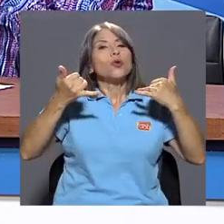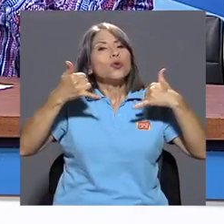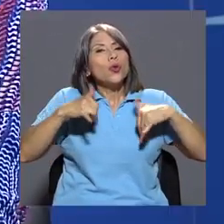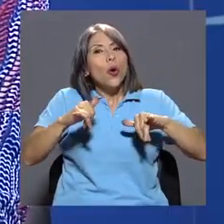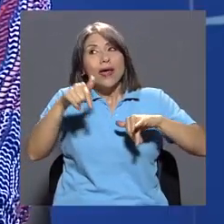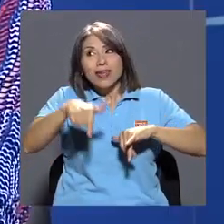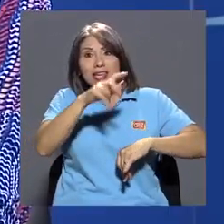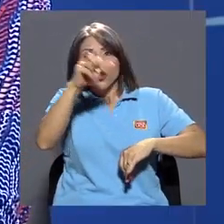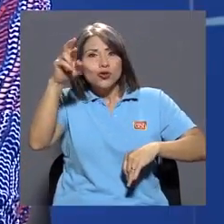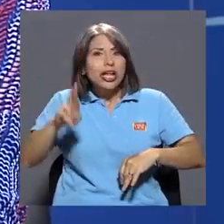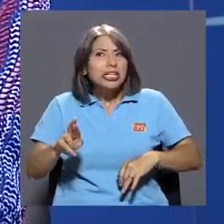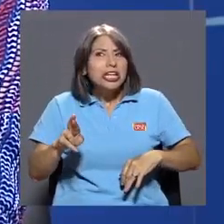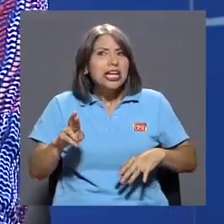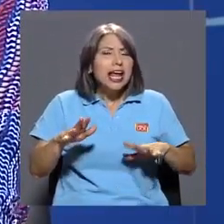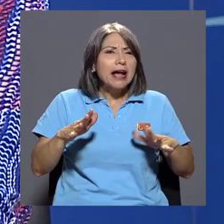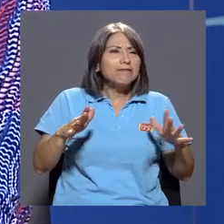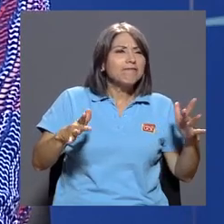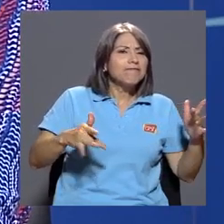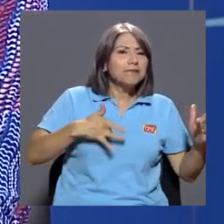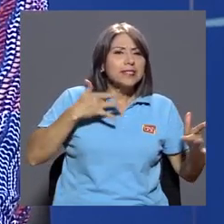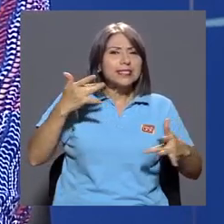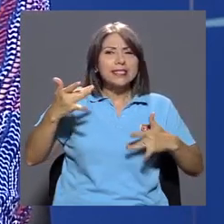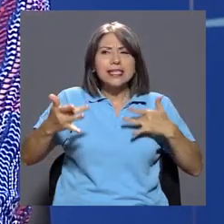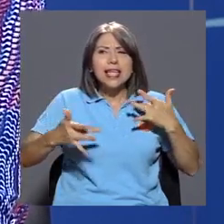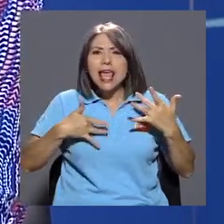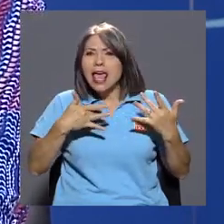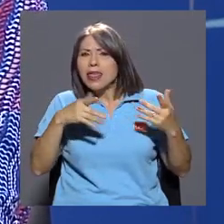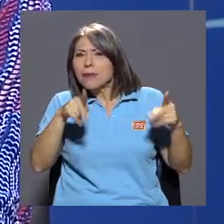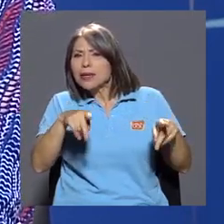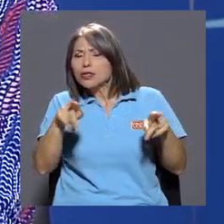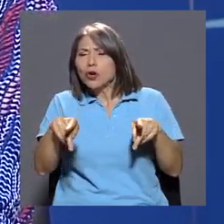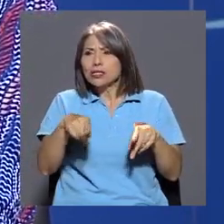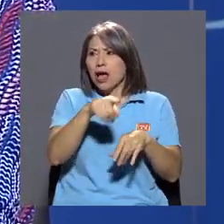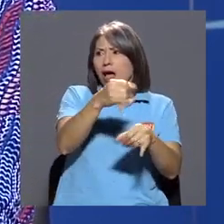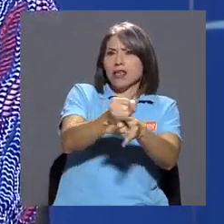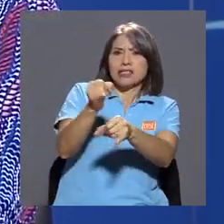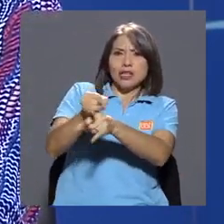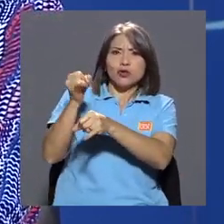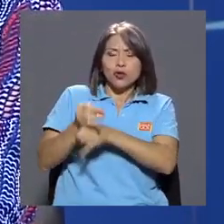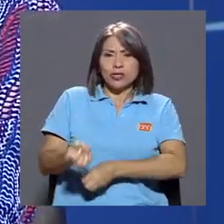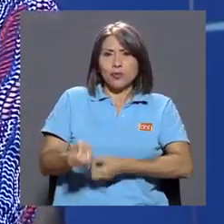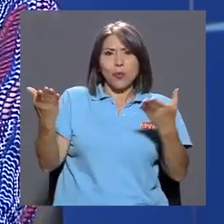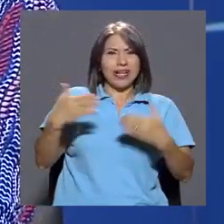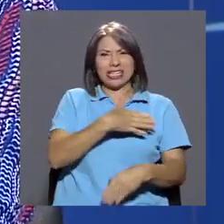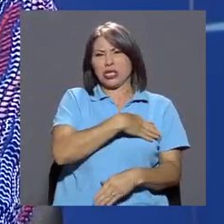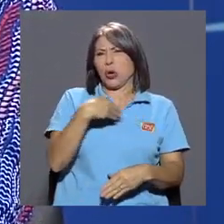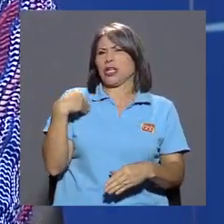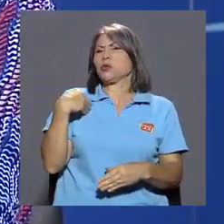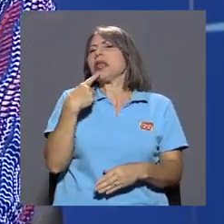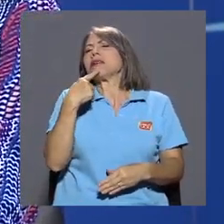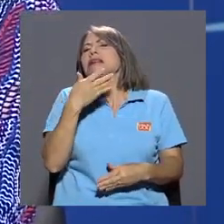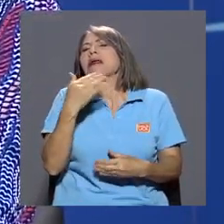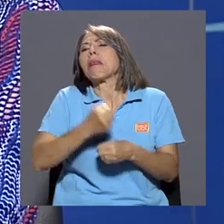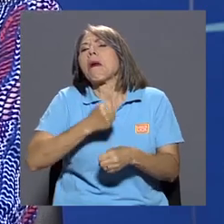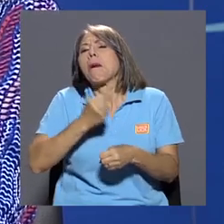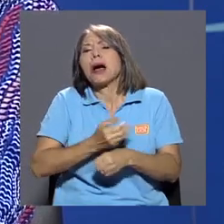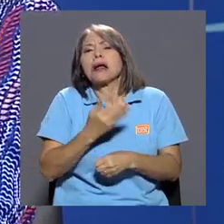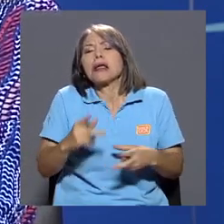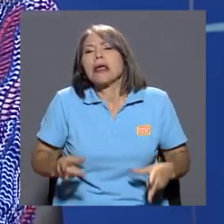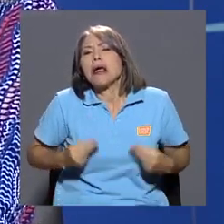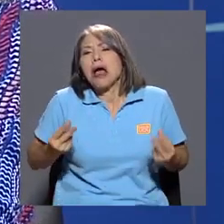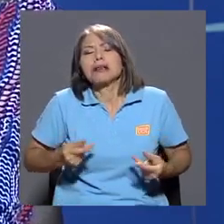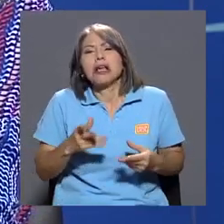el aire ese sentir de que a las instituciones del Estado no nos gusta dar cuentas, que a las instituciones del Estado no